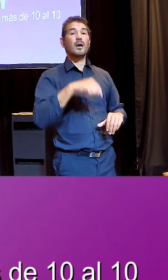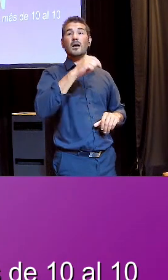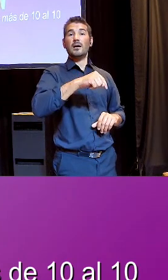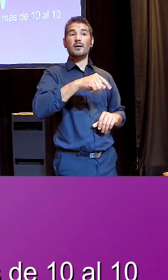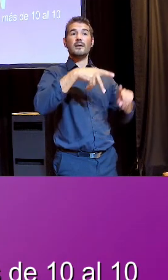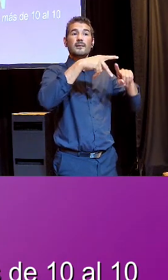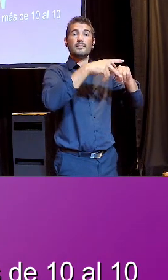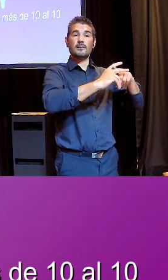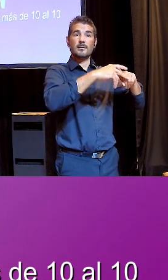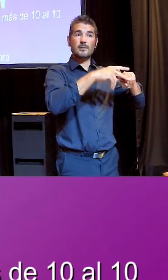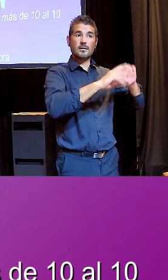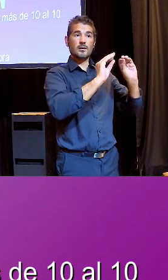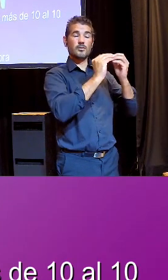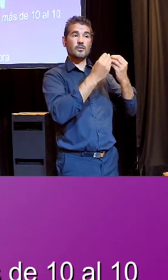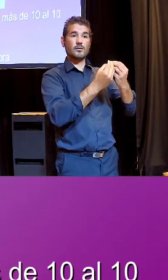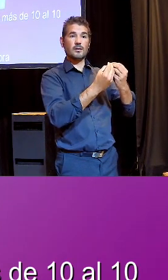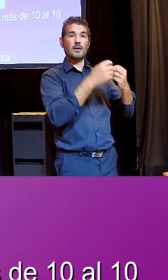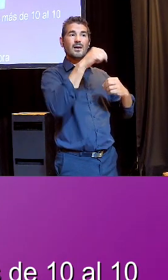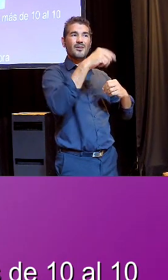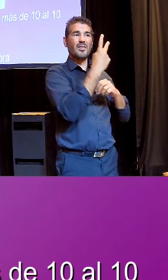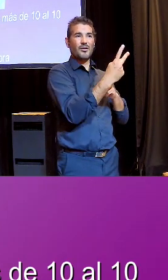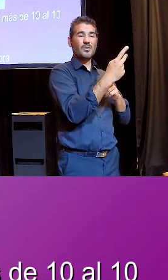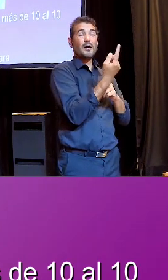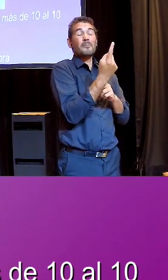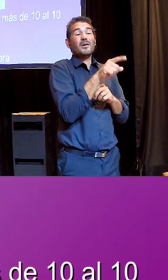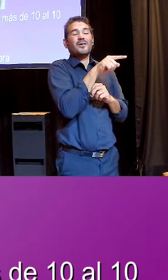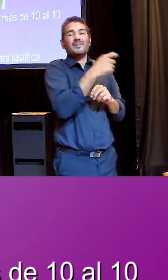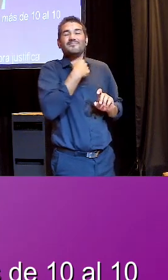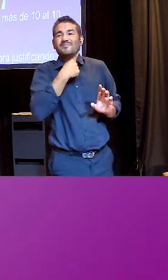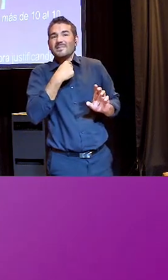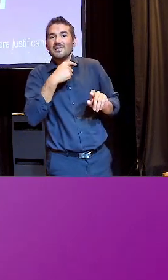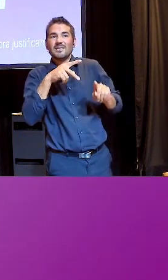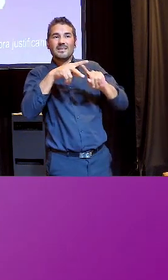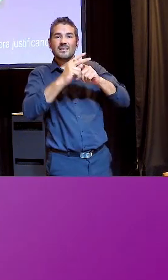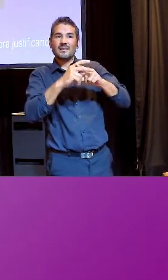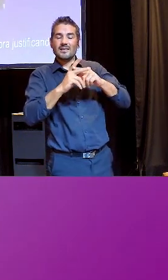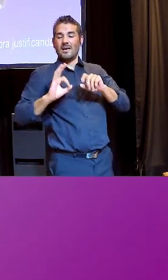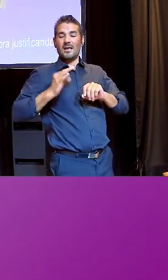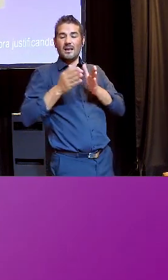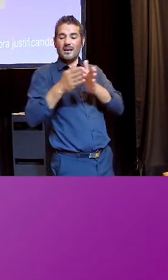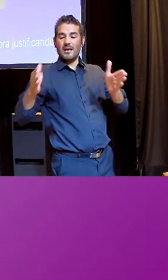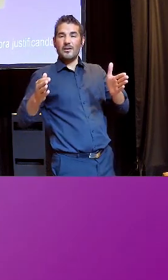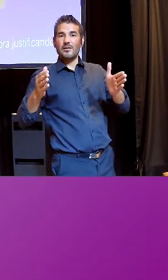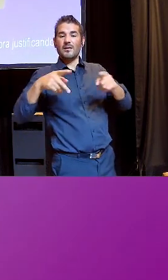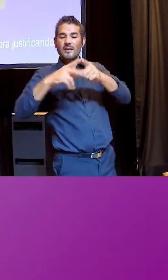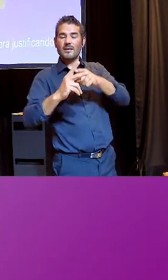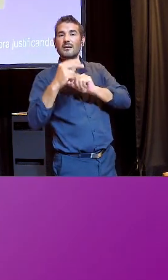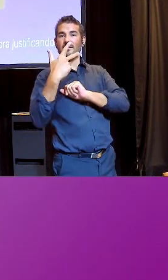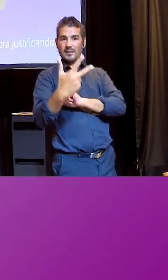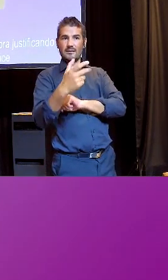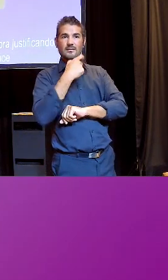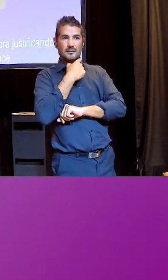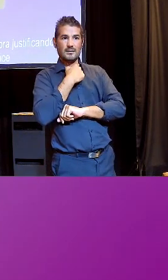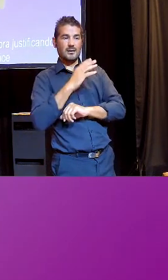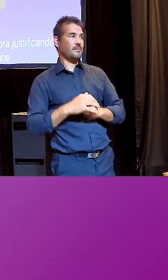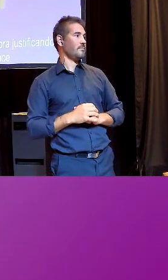sea, ahora viene. Sería ideal. O sea, quiero Estás justificando el esfuerzo en entrenarte. Es muy bueno, yo lo